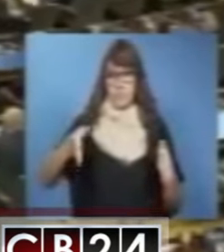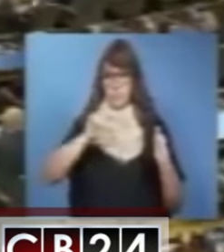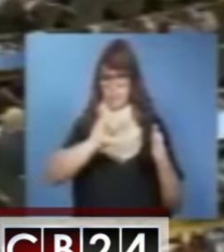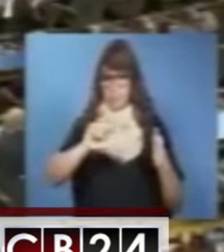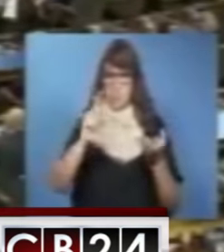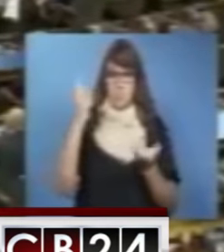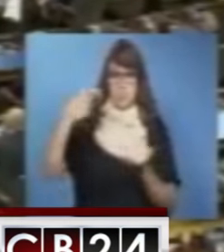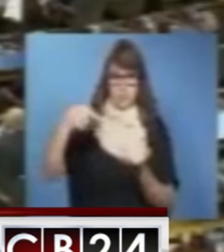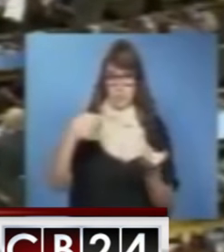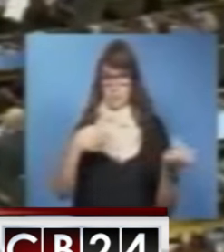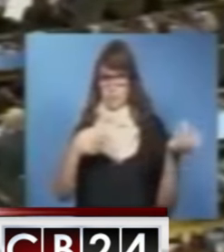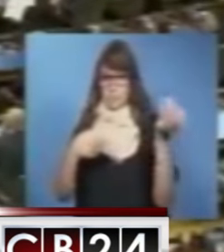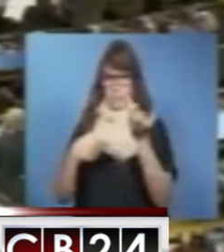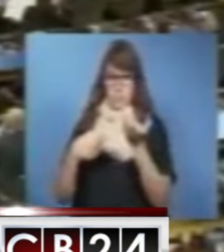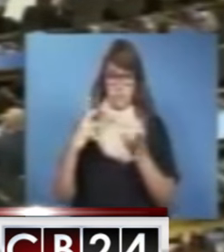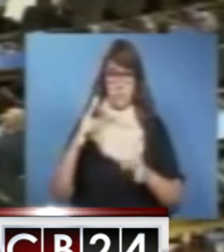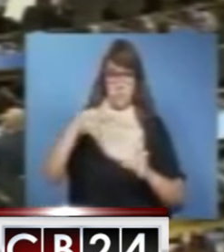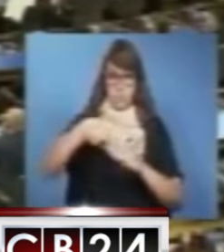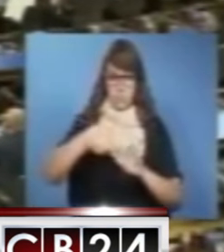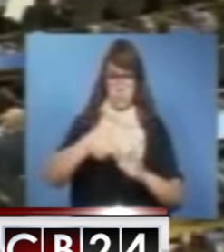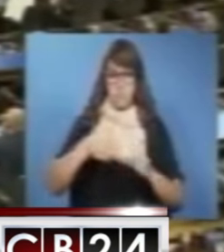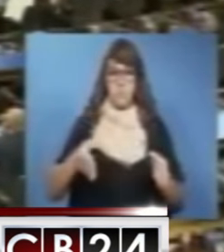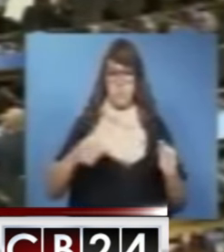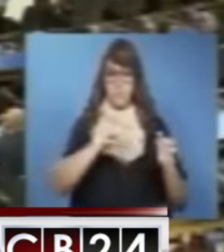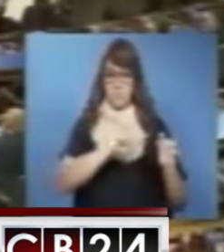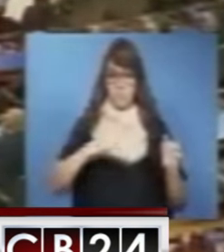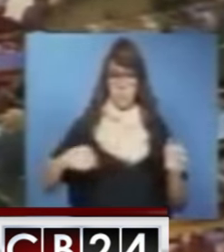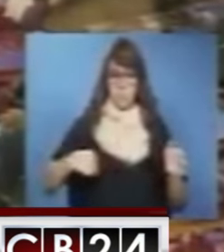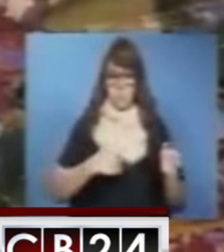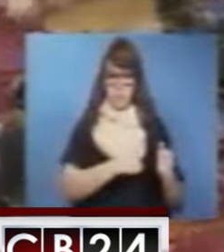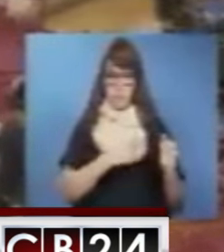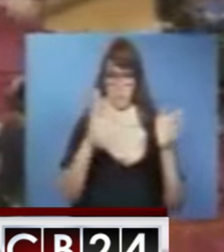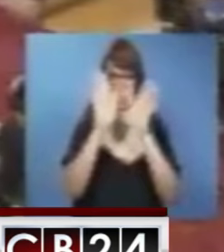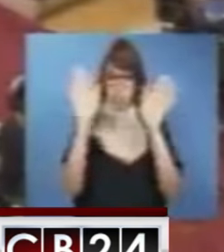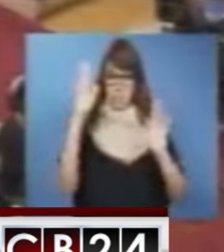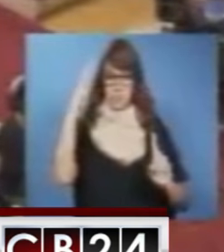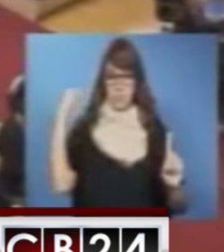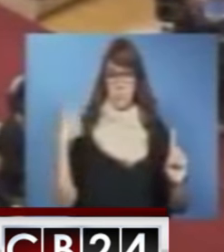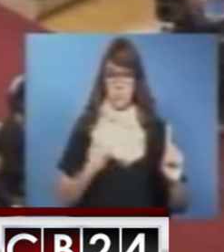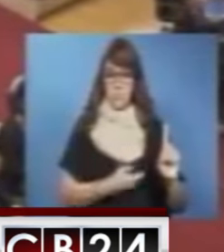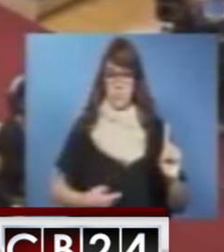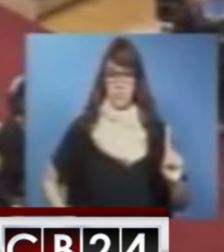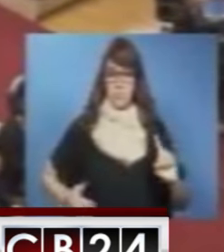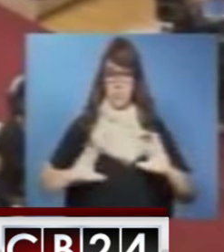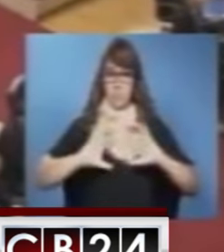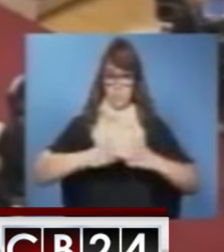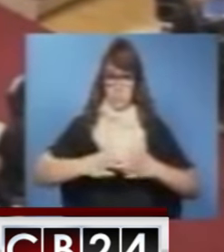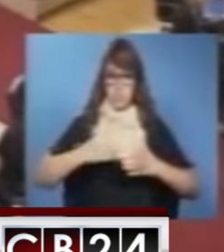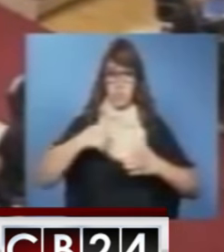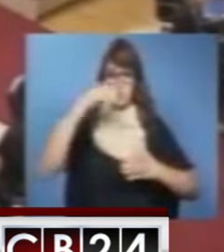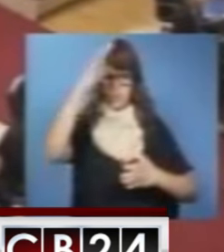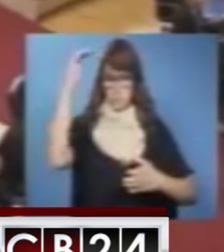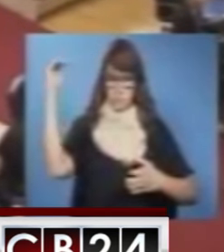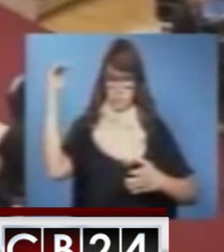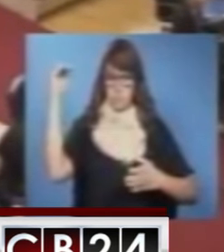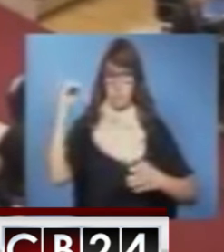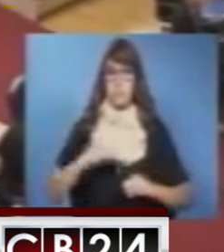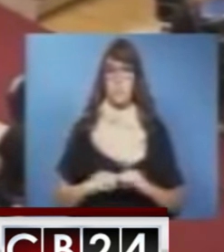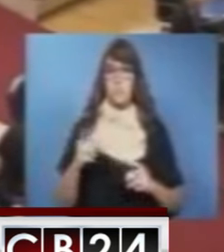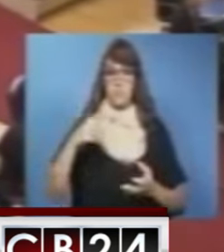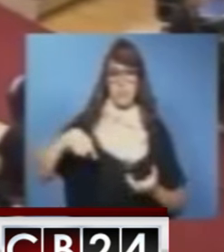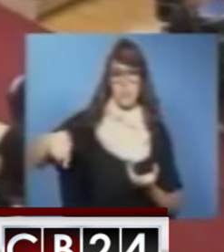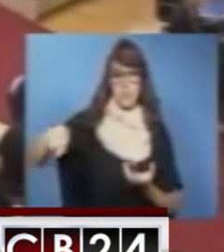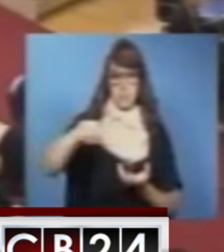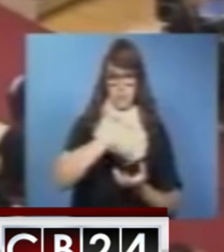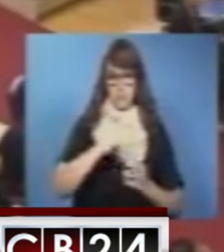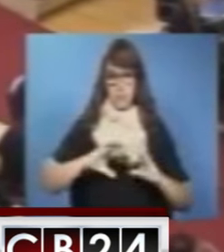Durante su discurso, el mandatario salvadoreño afirmó que desde que su partido tomó las riendas del país, ha habido un avance en el Estado, como en la misma sociedad, pues